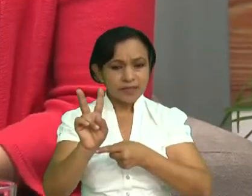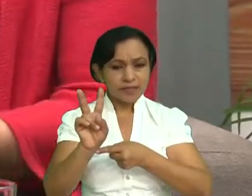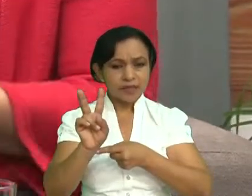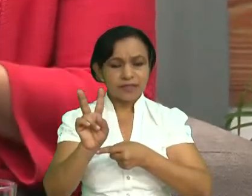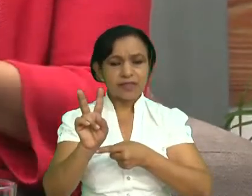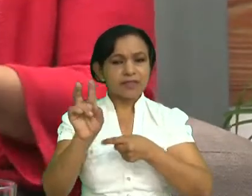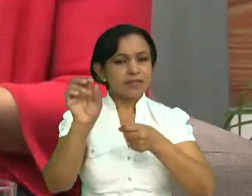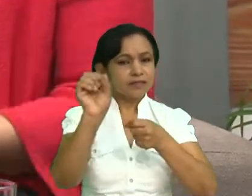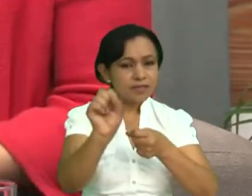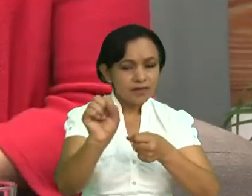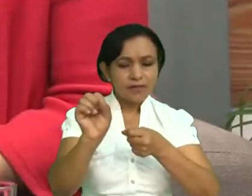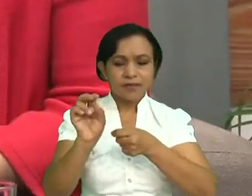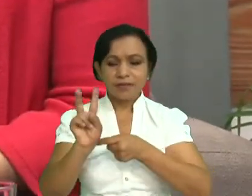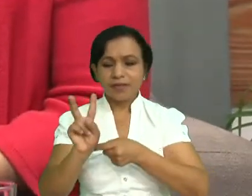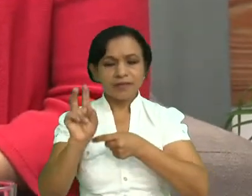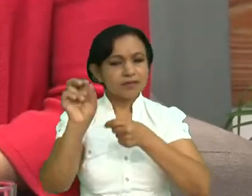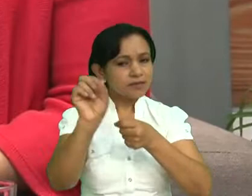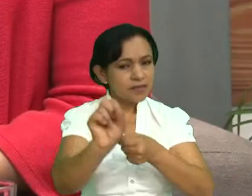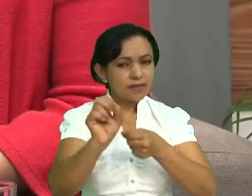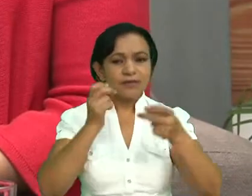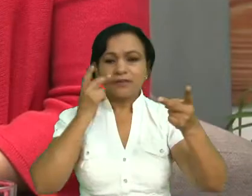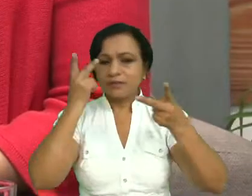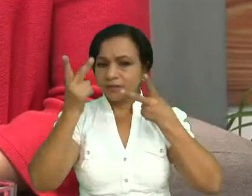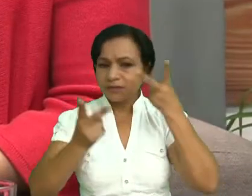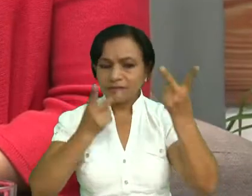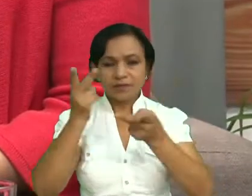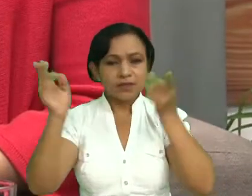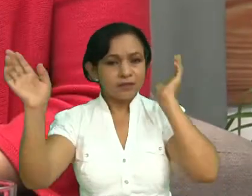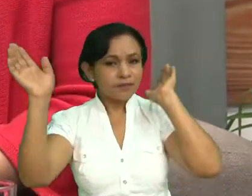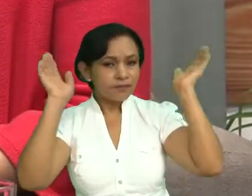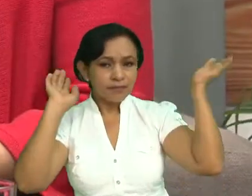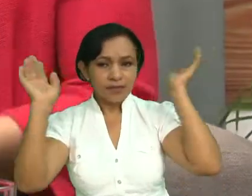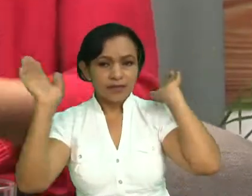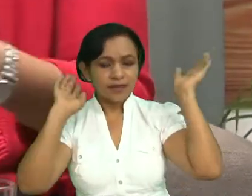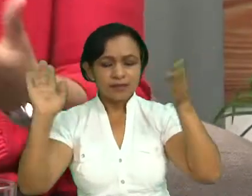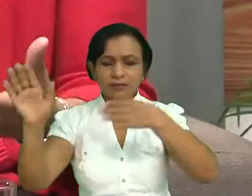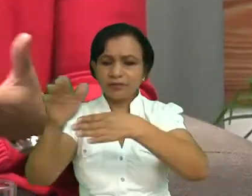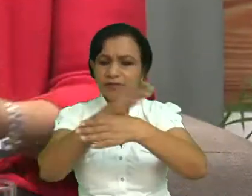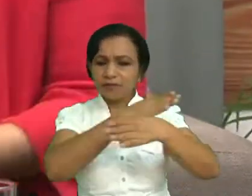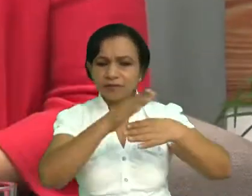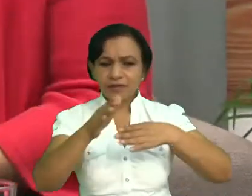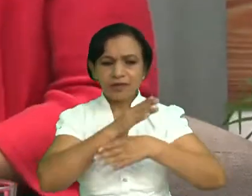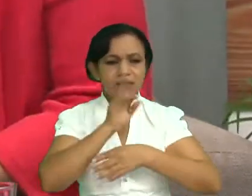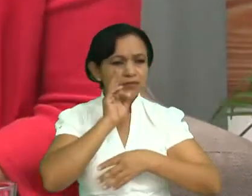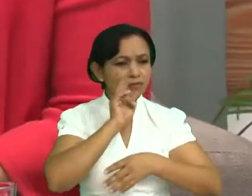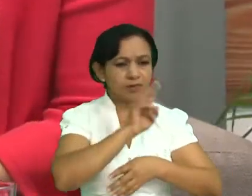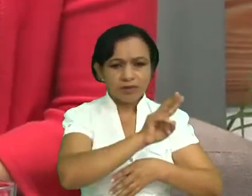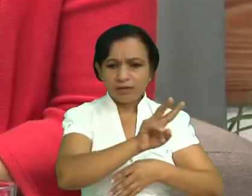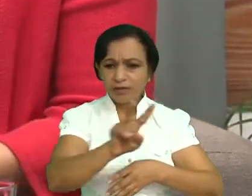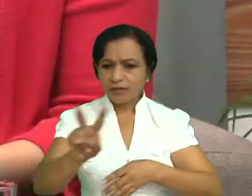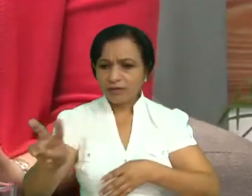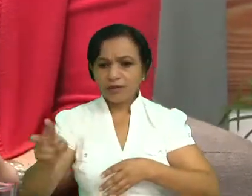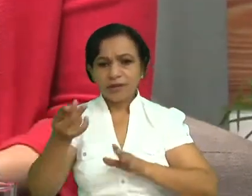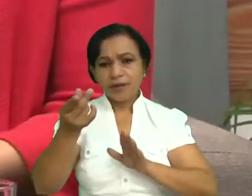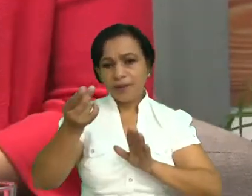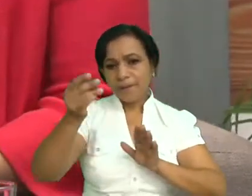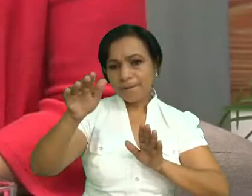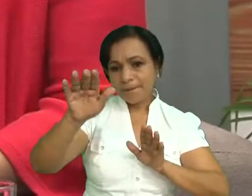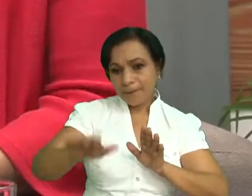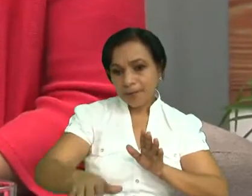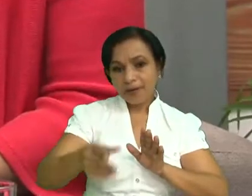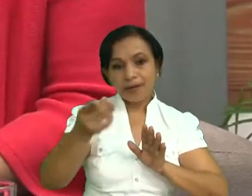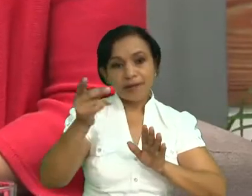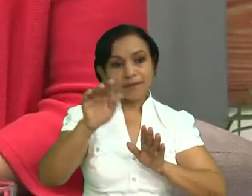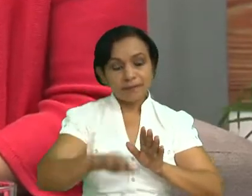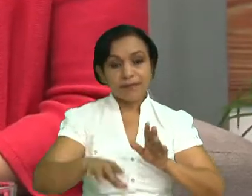Viernes y sábado estamos nosotros visitando a cada uno de los comerciantes y ver cómo están esas ferias de descuento, más en esta época que